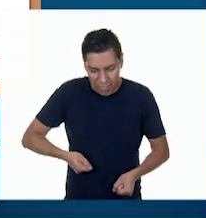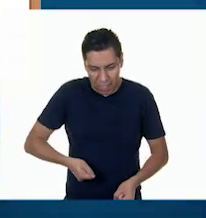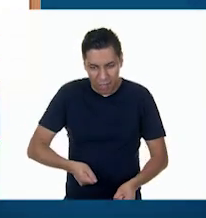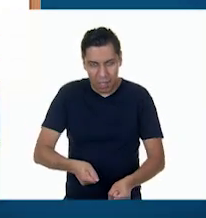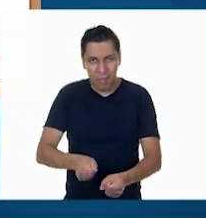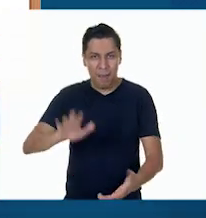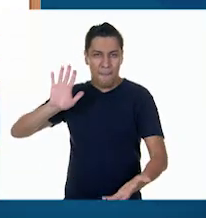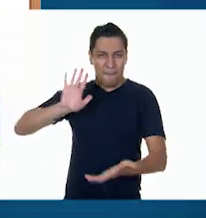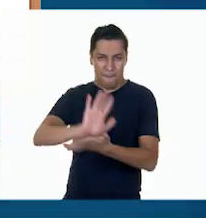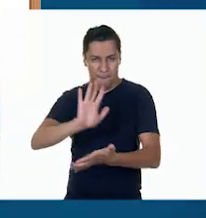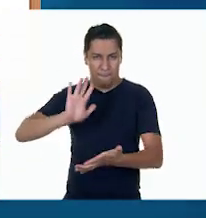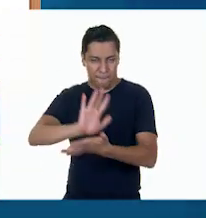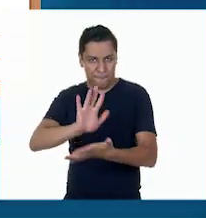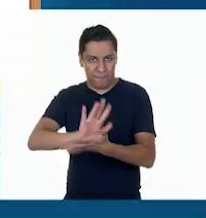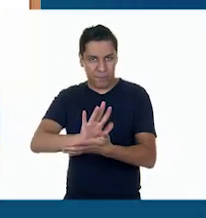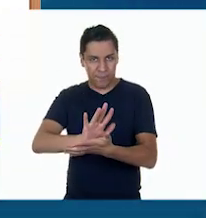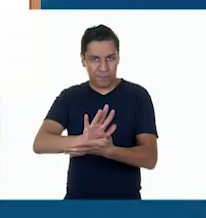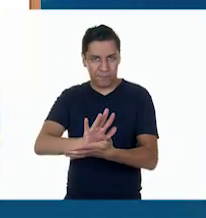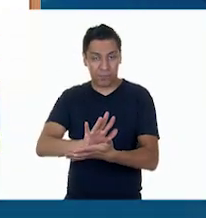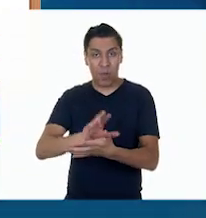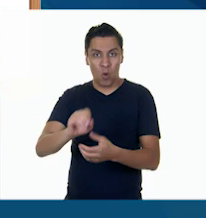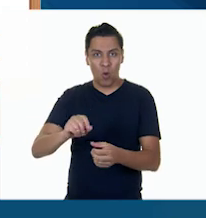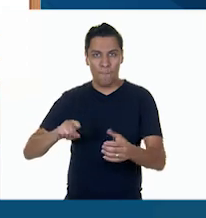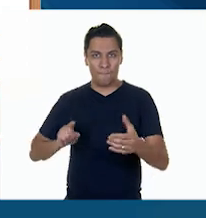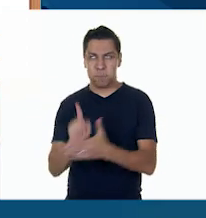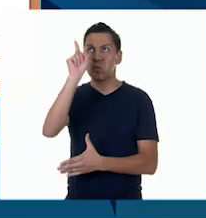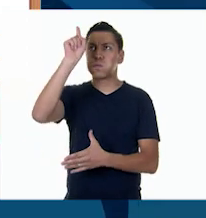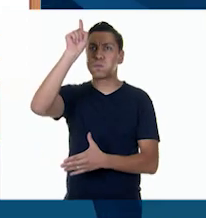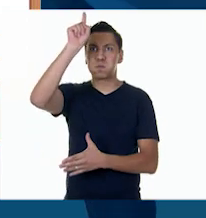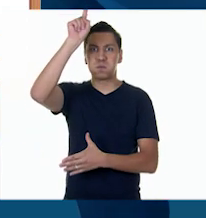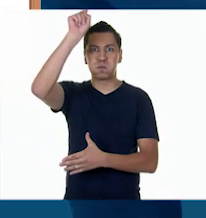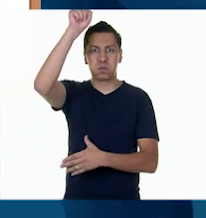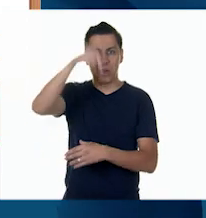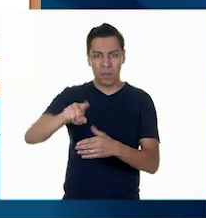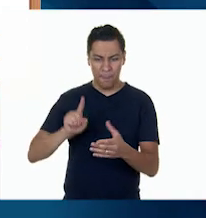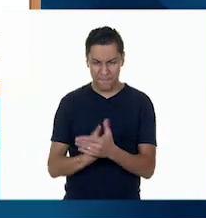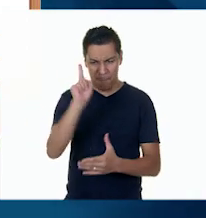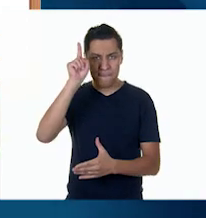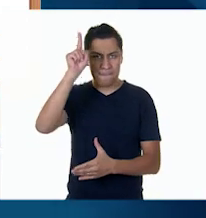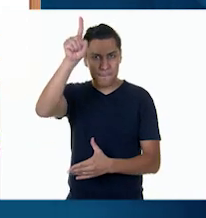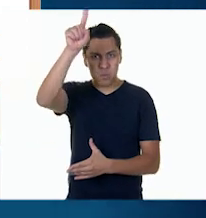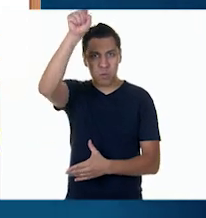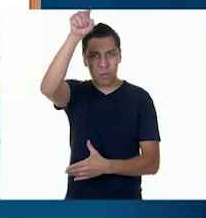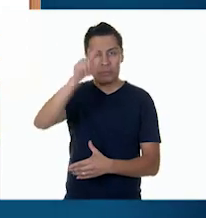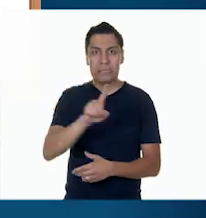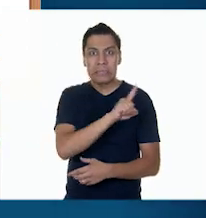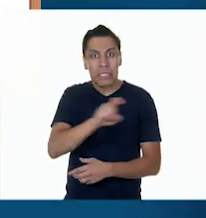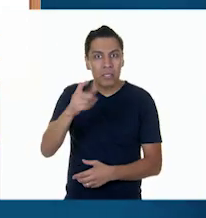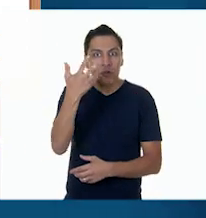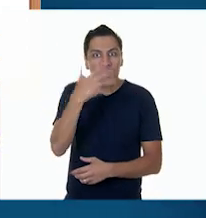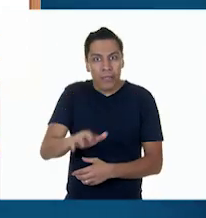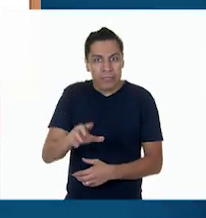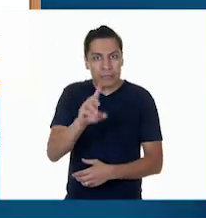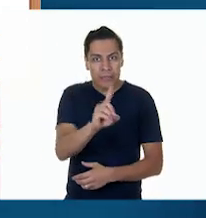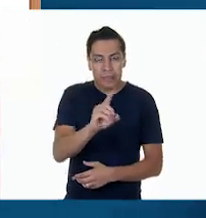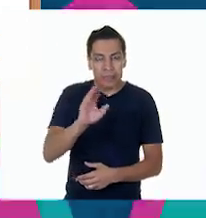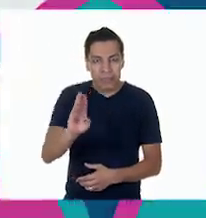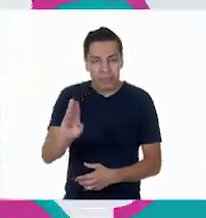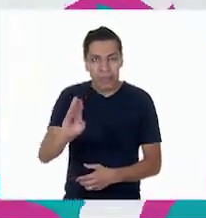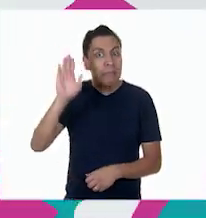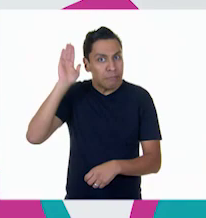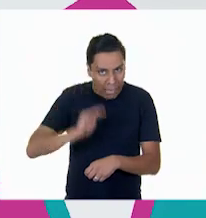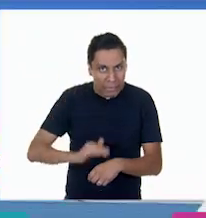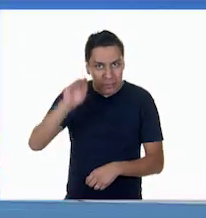coche, de la explosión de petardos o cohetes en potencia, esos generan de 110 a 120 decibeles. ¡Ay,